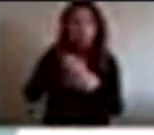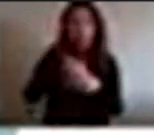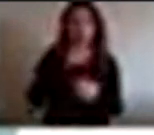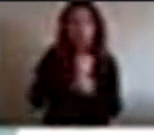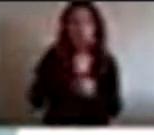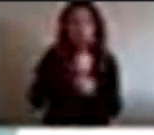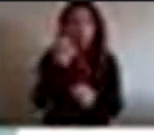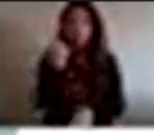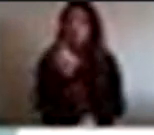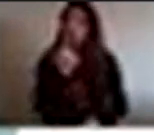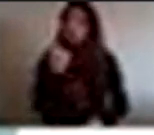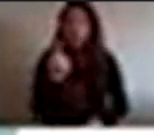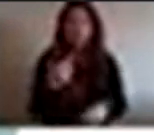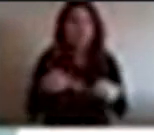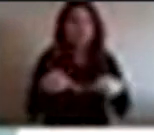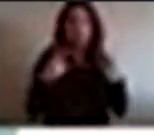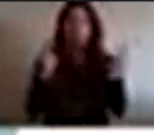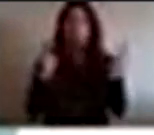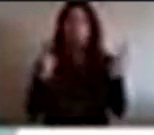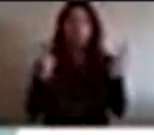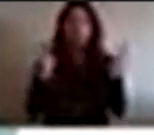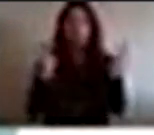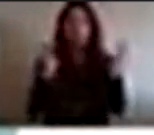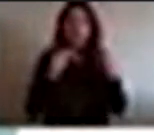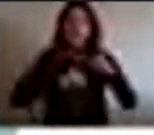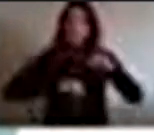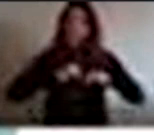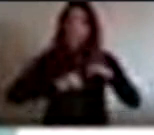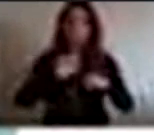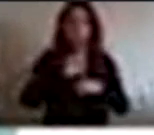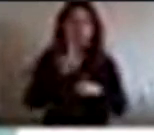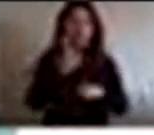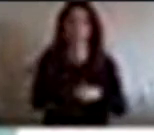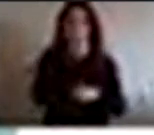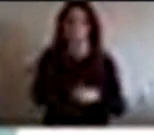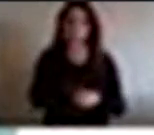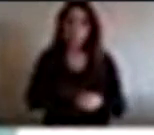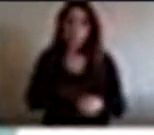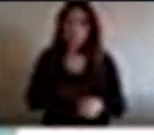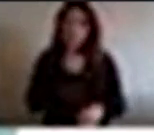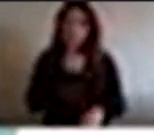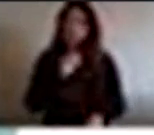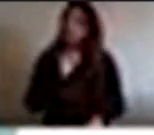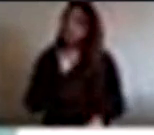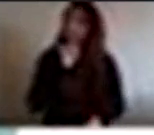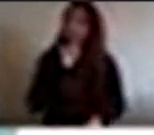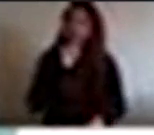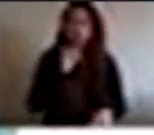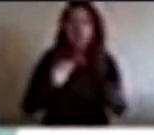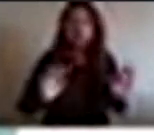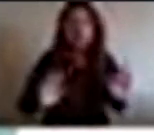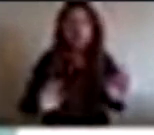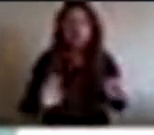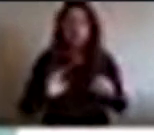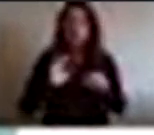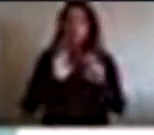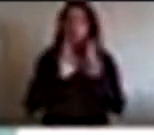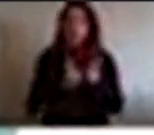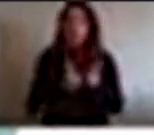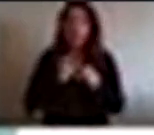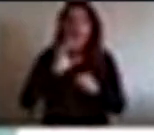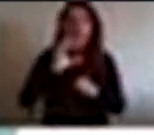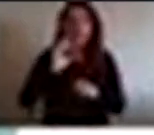no ni siquiera ha ventilado la posibilidad de exigir, a menos de que Campo Elías tenga información de la cual no estemos enterados,